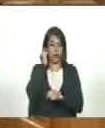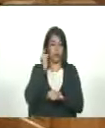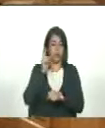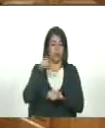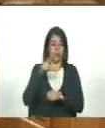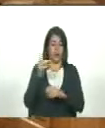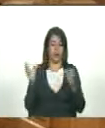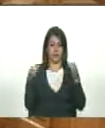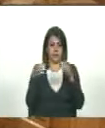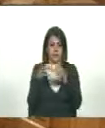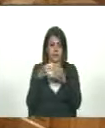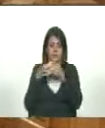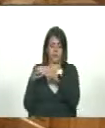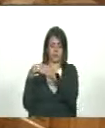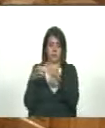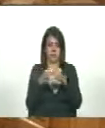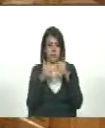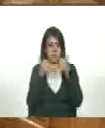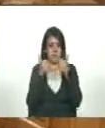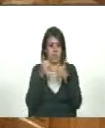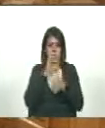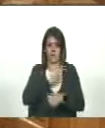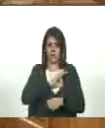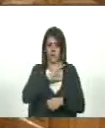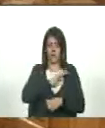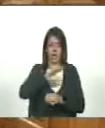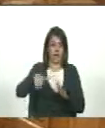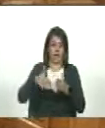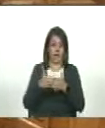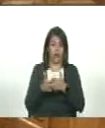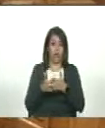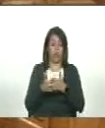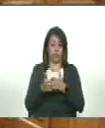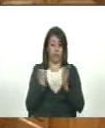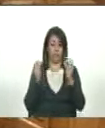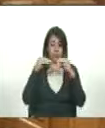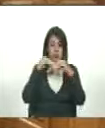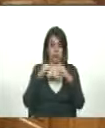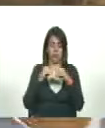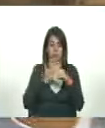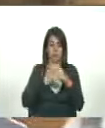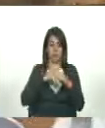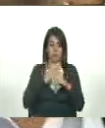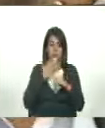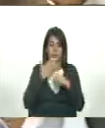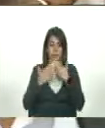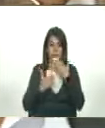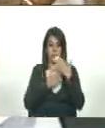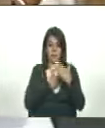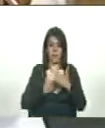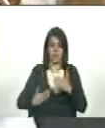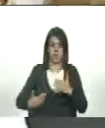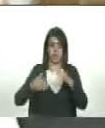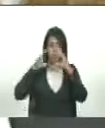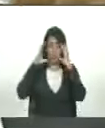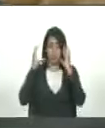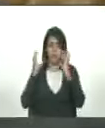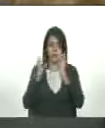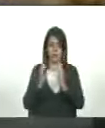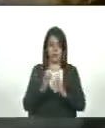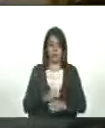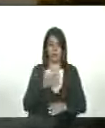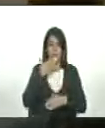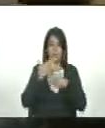para la conformación del estado de bienestar social, que es otro de los consensos a los que nos ha pedido el presidente nos aboquemos